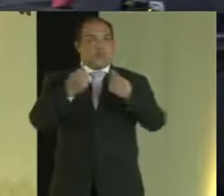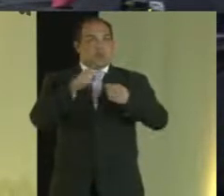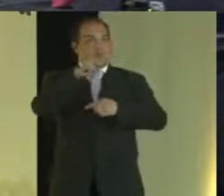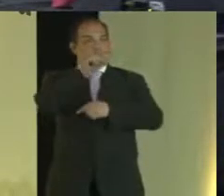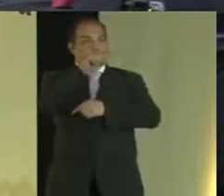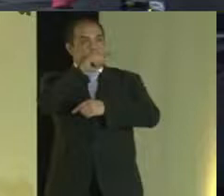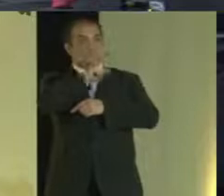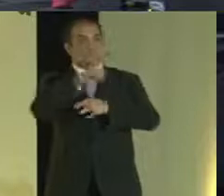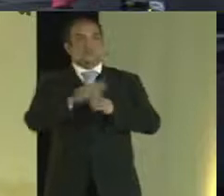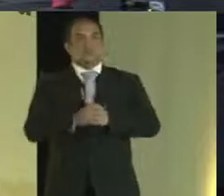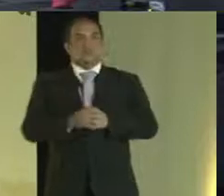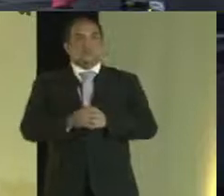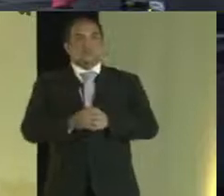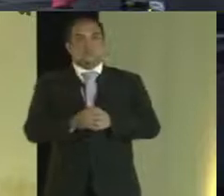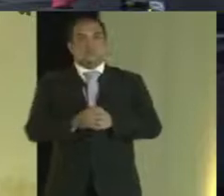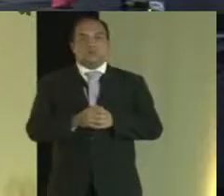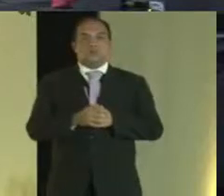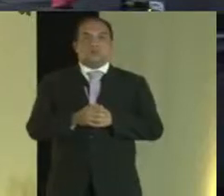Por allá, mira.